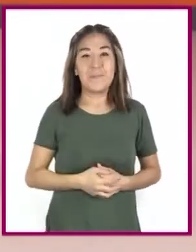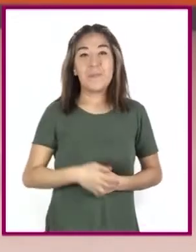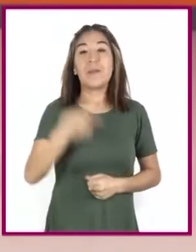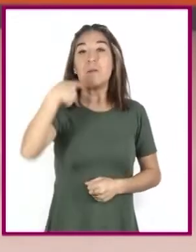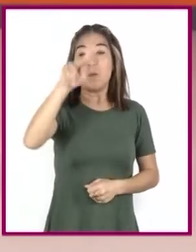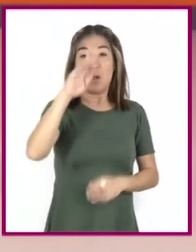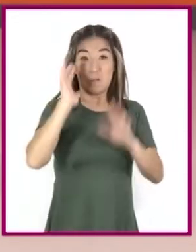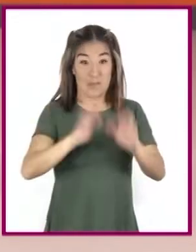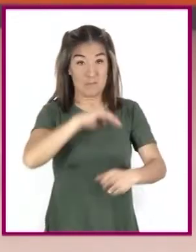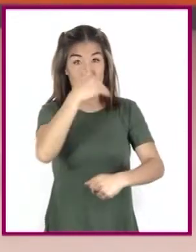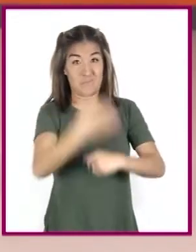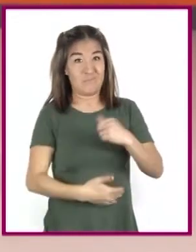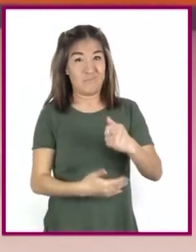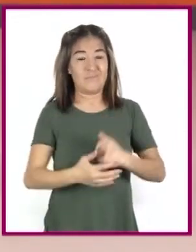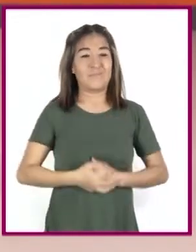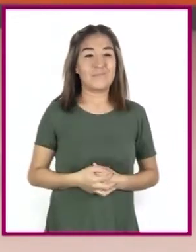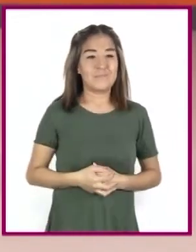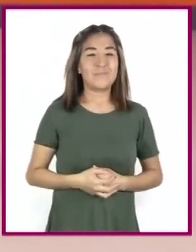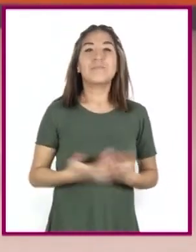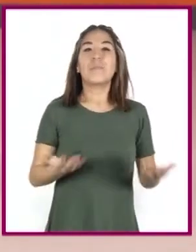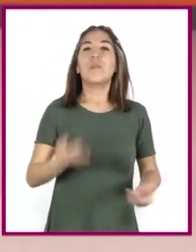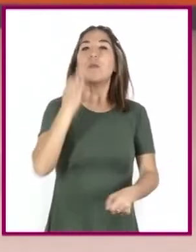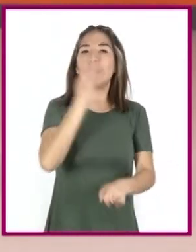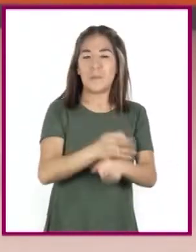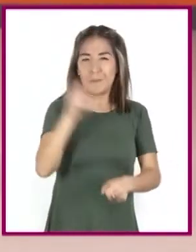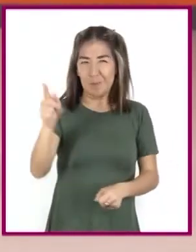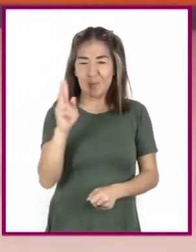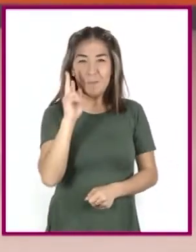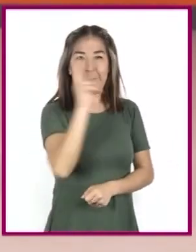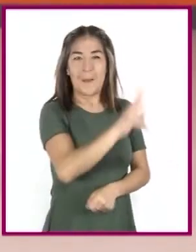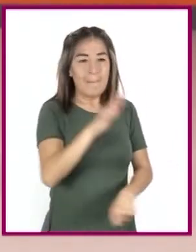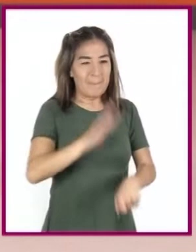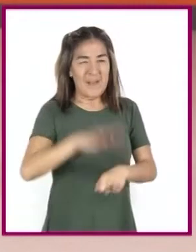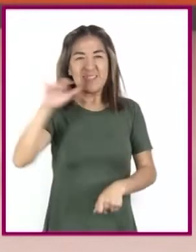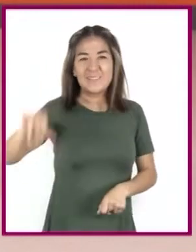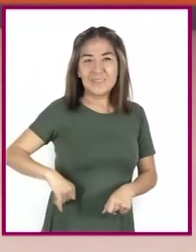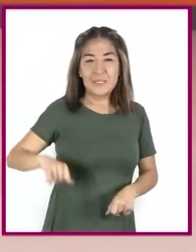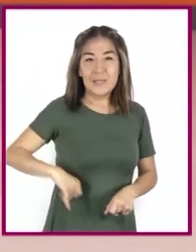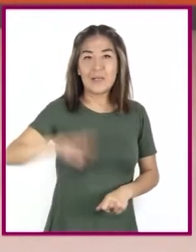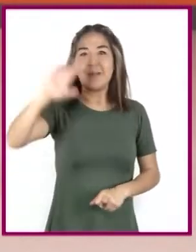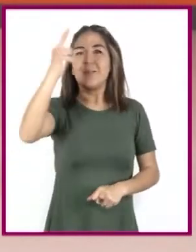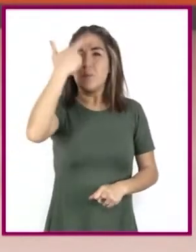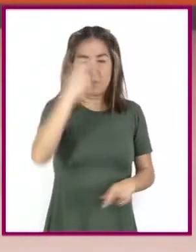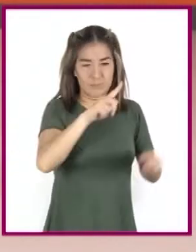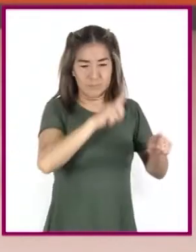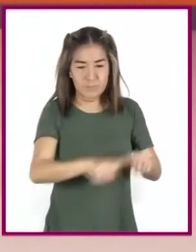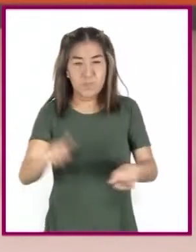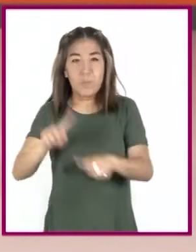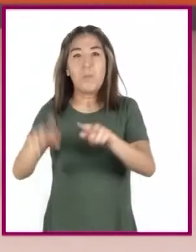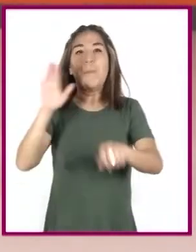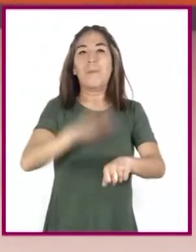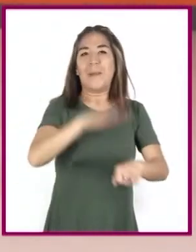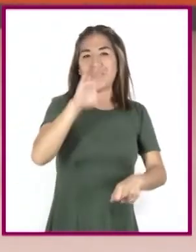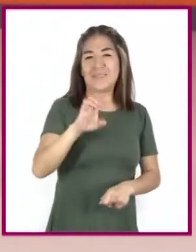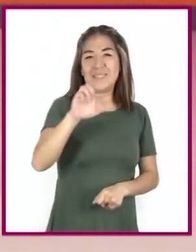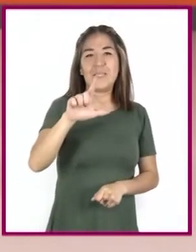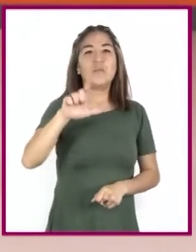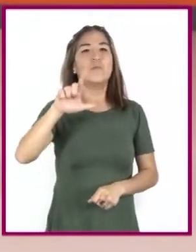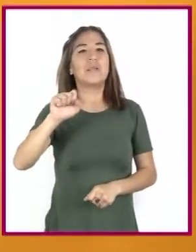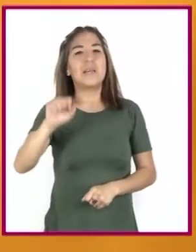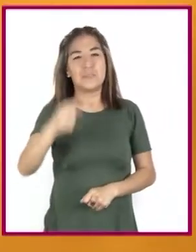hemos terminado, profesor. Se va a impactar más cuando recuerde las diversas células que conforman nuestro